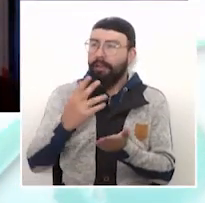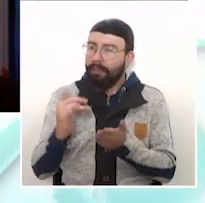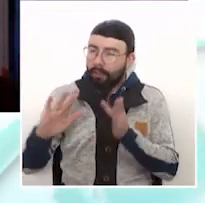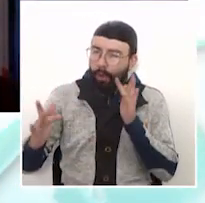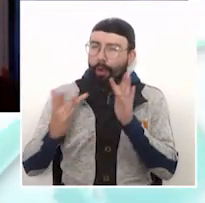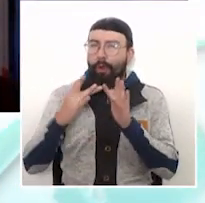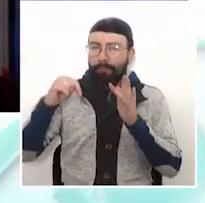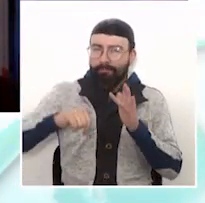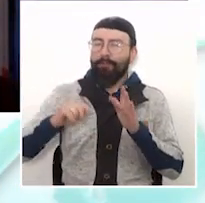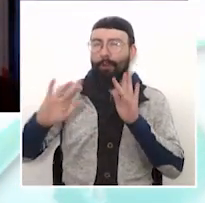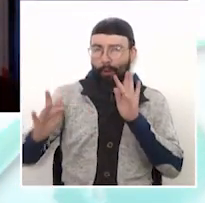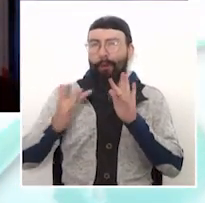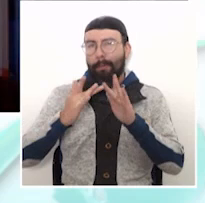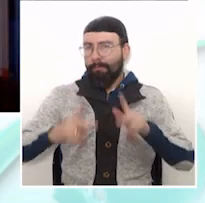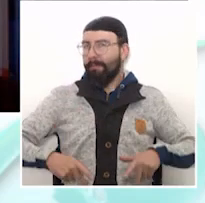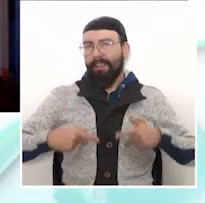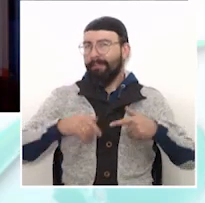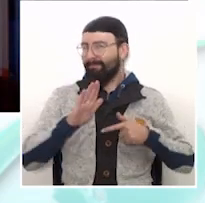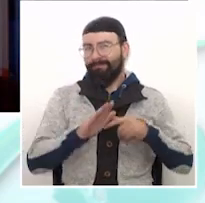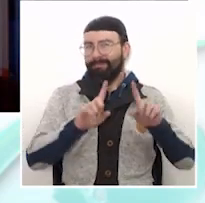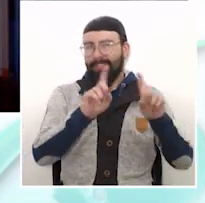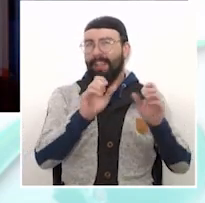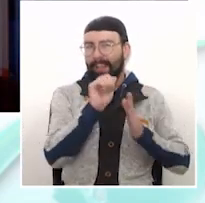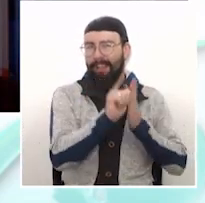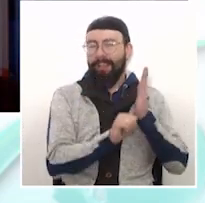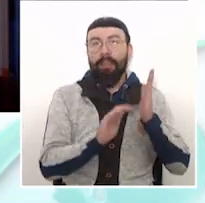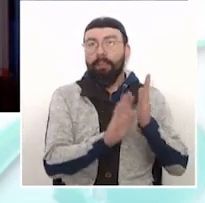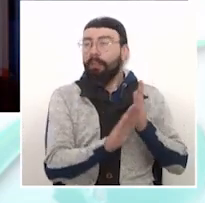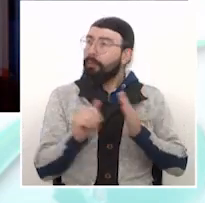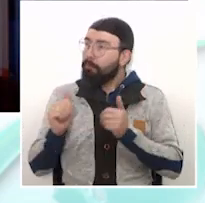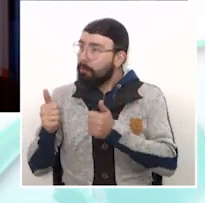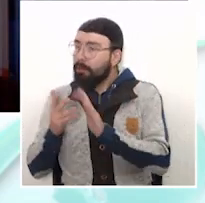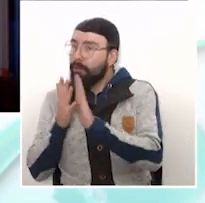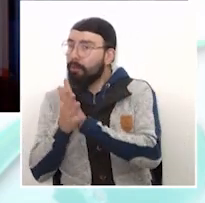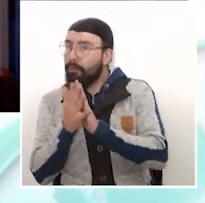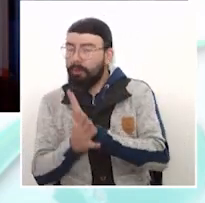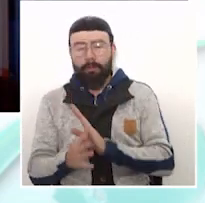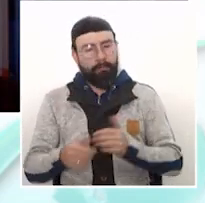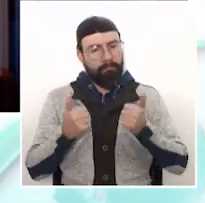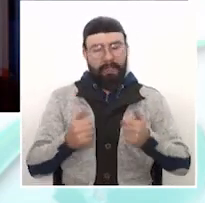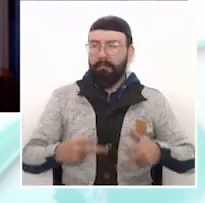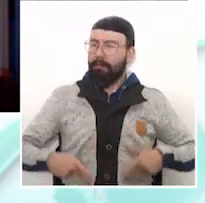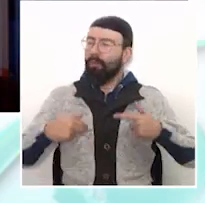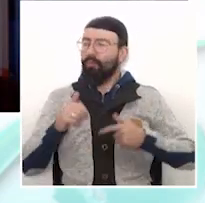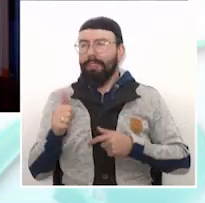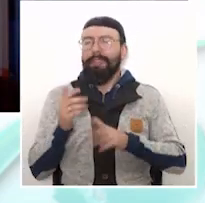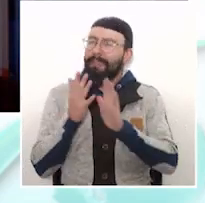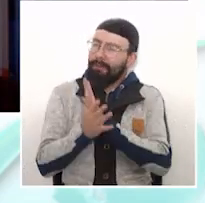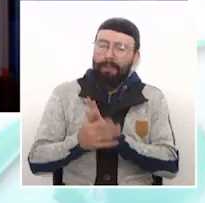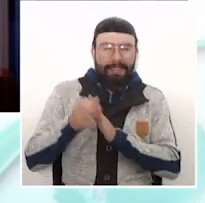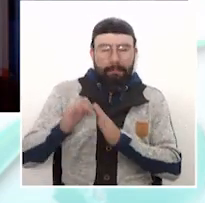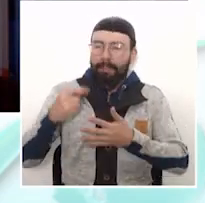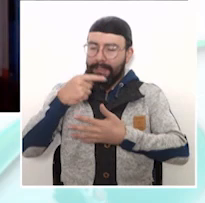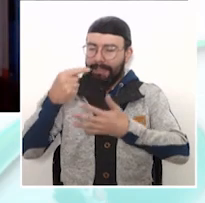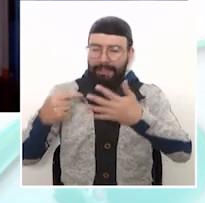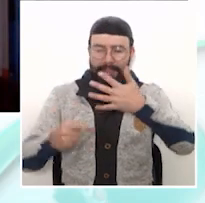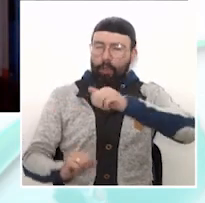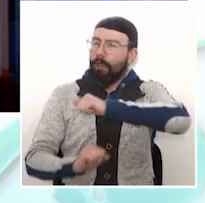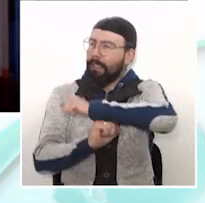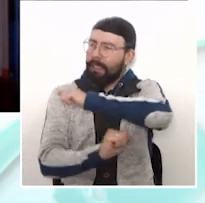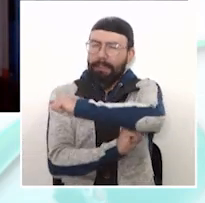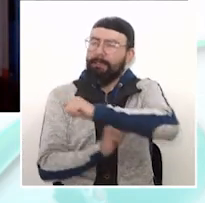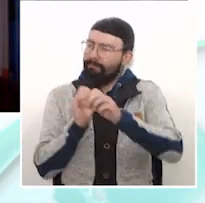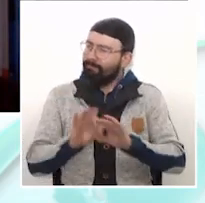Vital, por supuesto, para hablarle a las personas del buen vivir y de unos 5 pilares que usted siempre nos ha contado. Bienvenido.